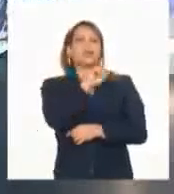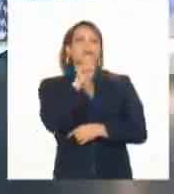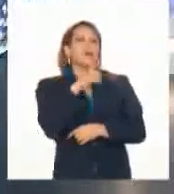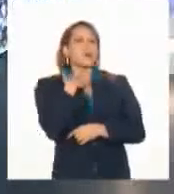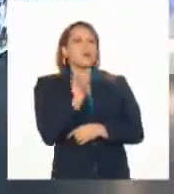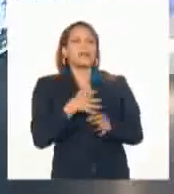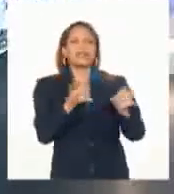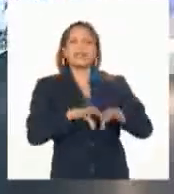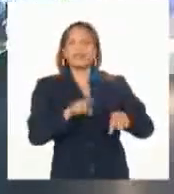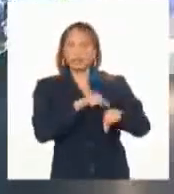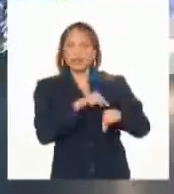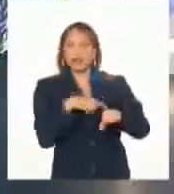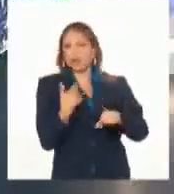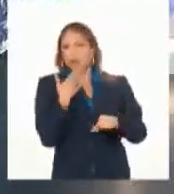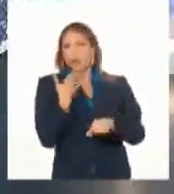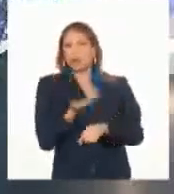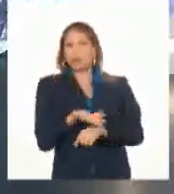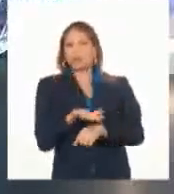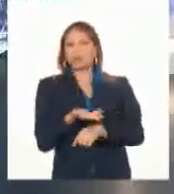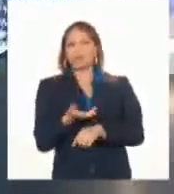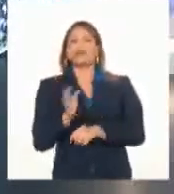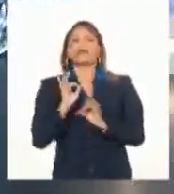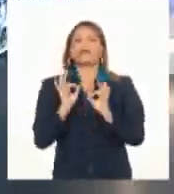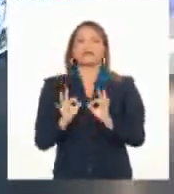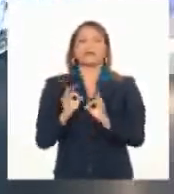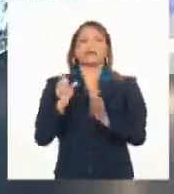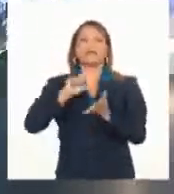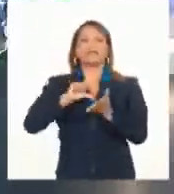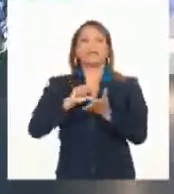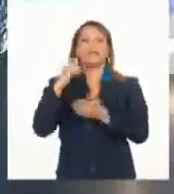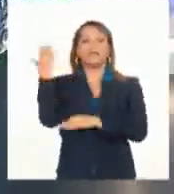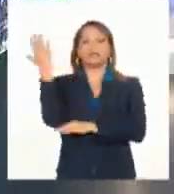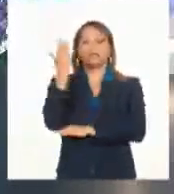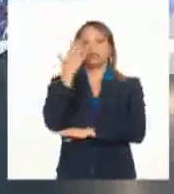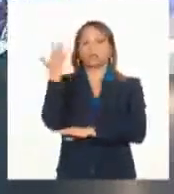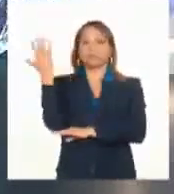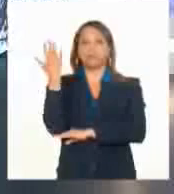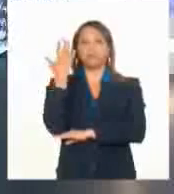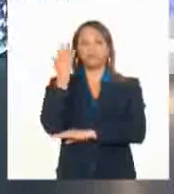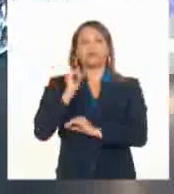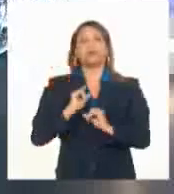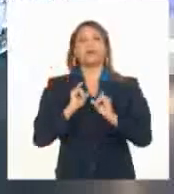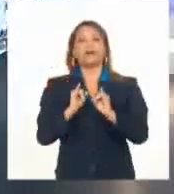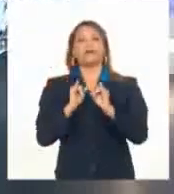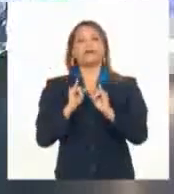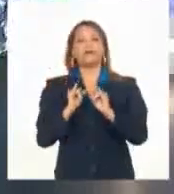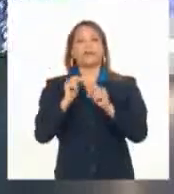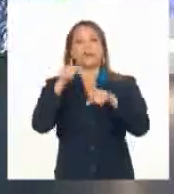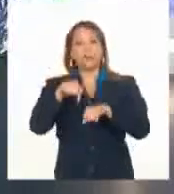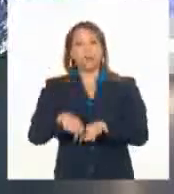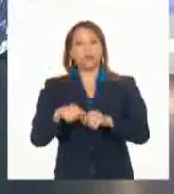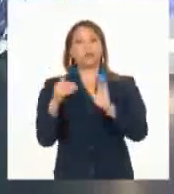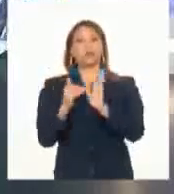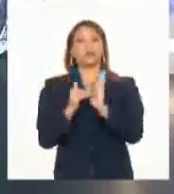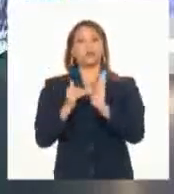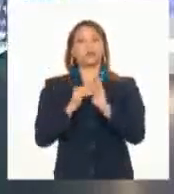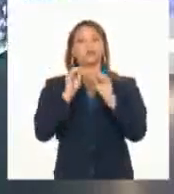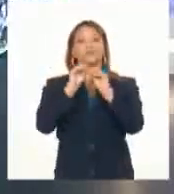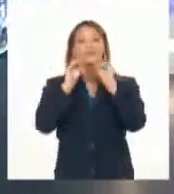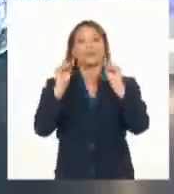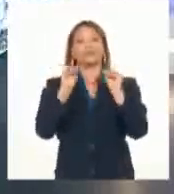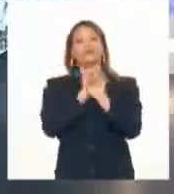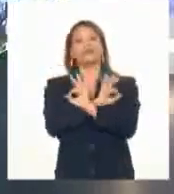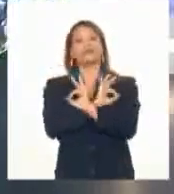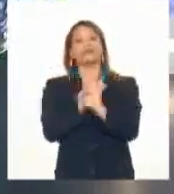minuto? Sí, Rey, efectivamente el Centro de Pronósticos del Instituto de Meteorología emitió esta tarde un aviso especial